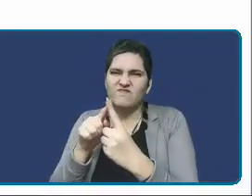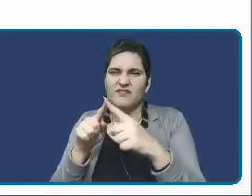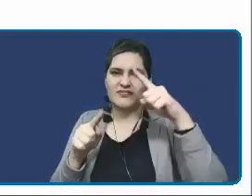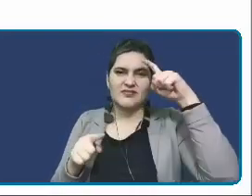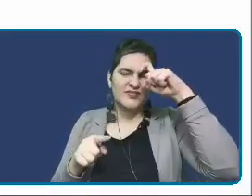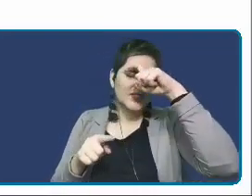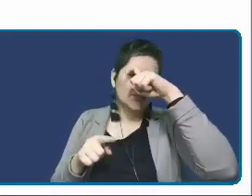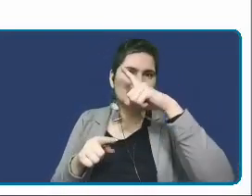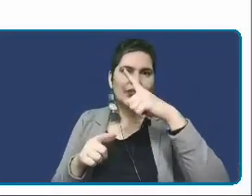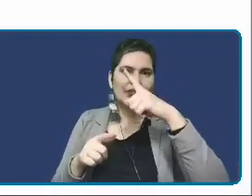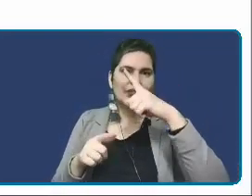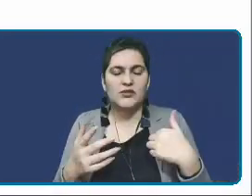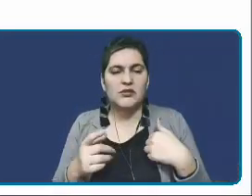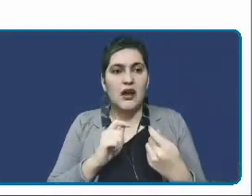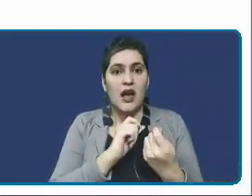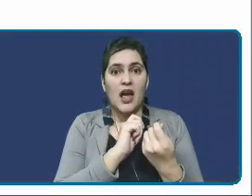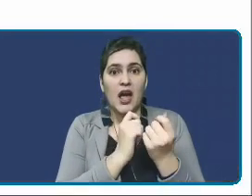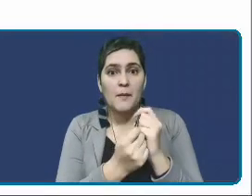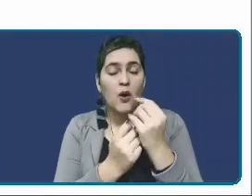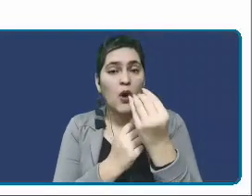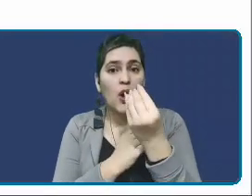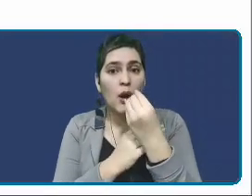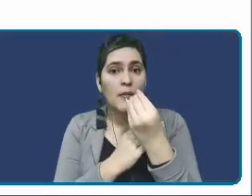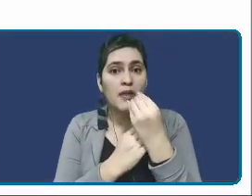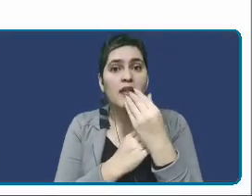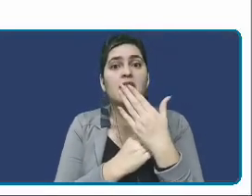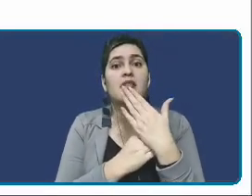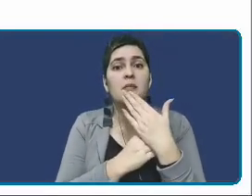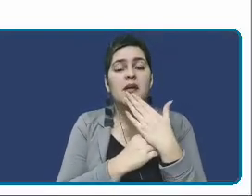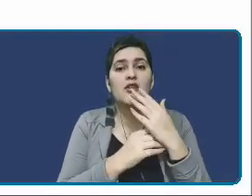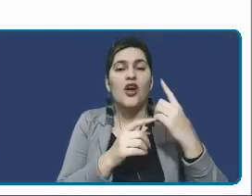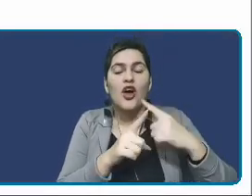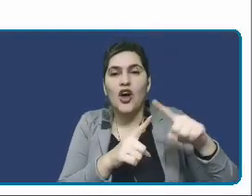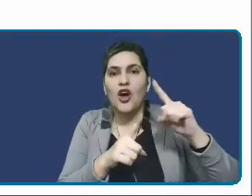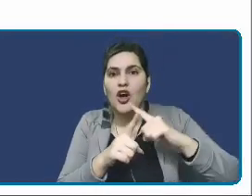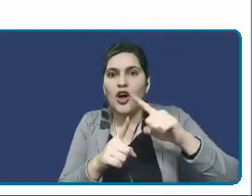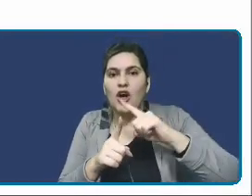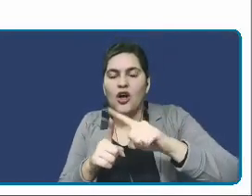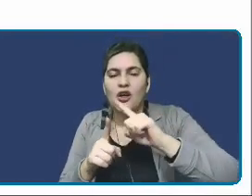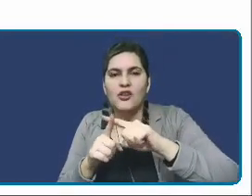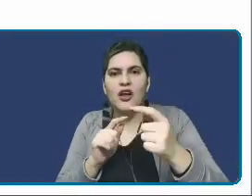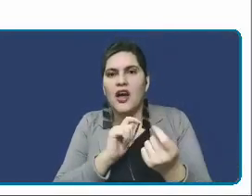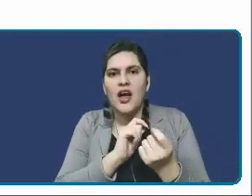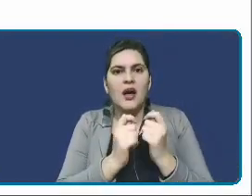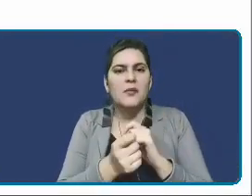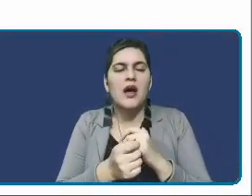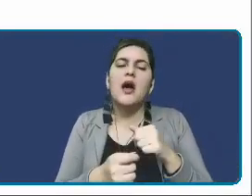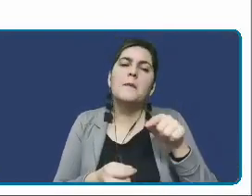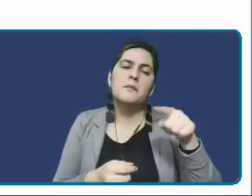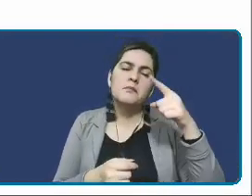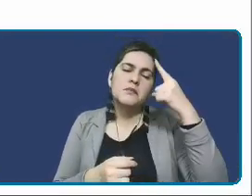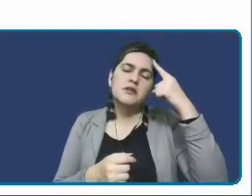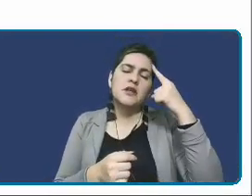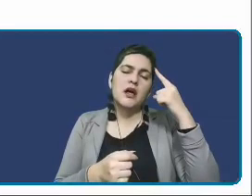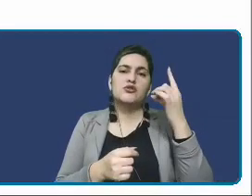vez que yo hago un cambio alimentario, también estoy haciendo muchos otros cambios. Entonces decir que la mejoría fue por un cambio alimentario es muy, muy